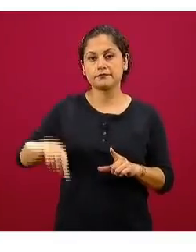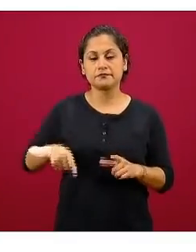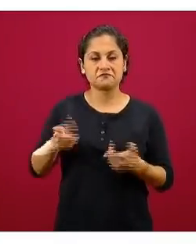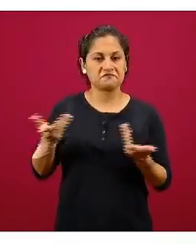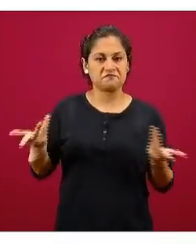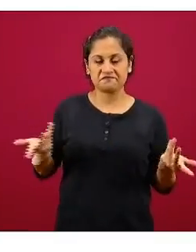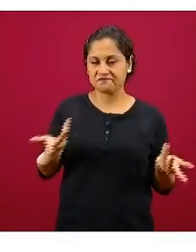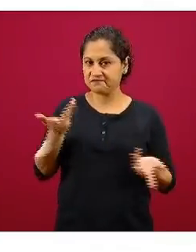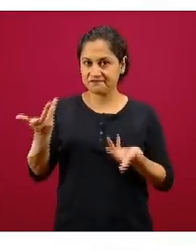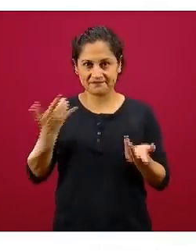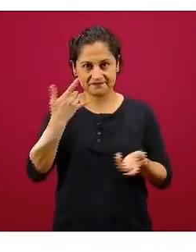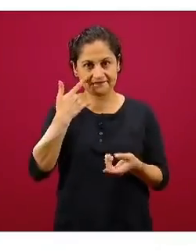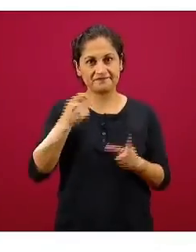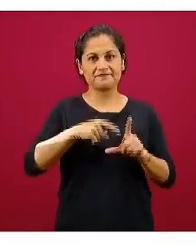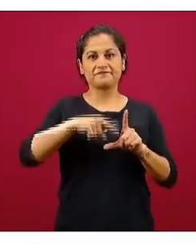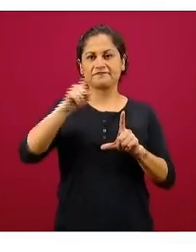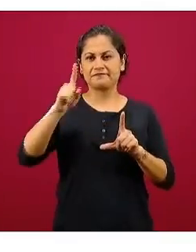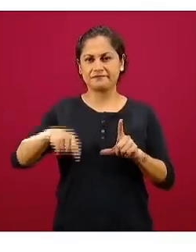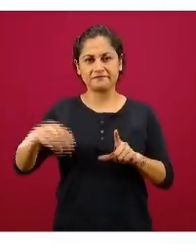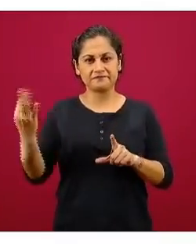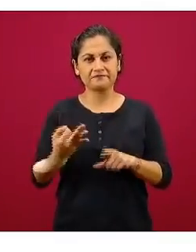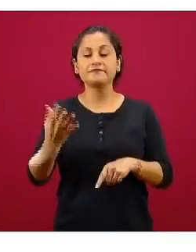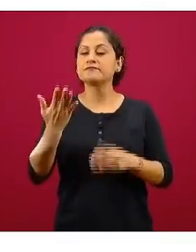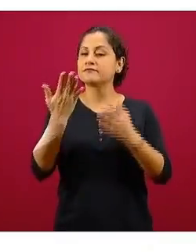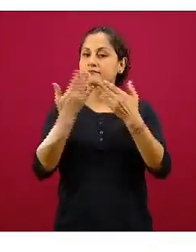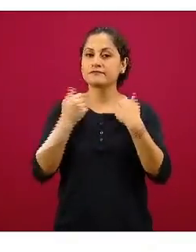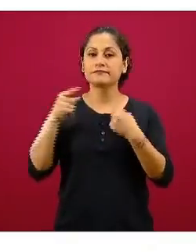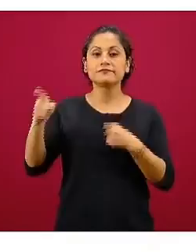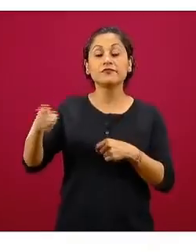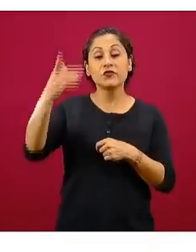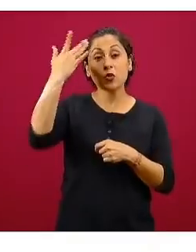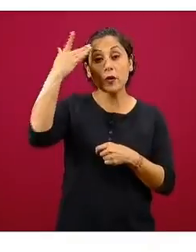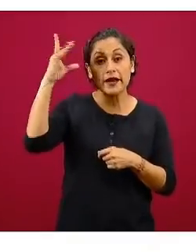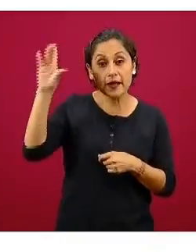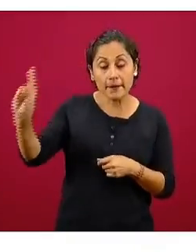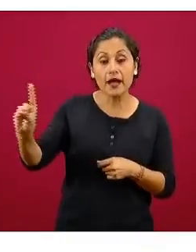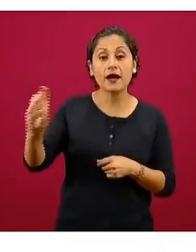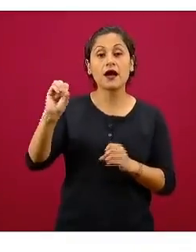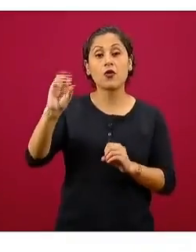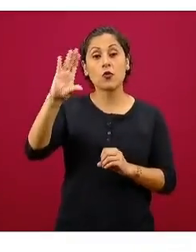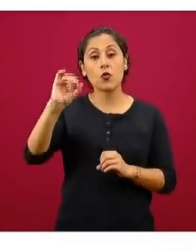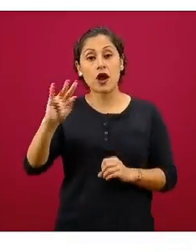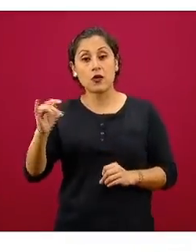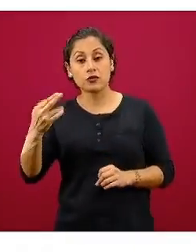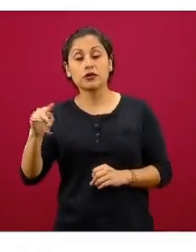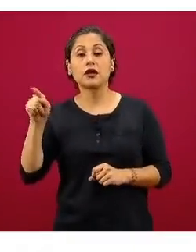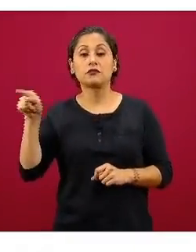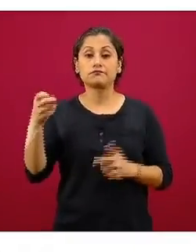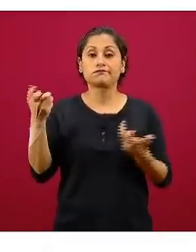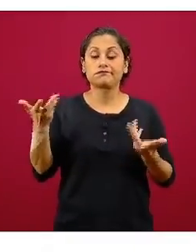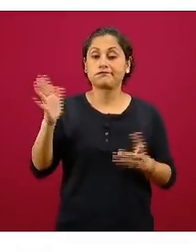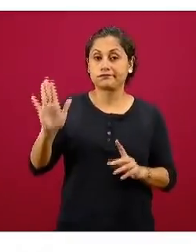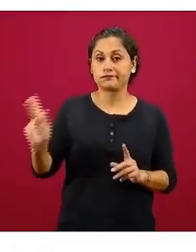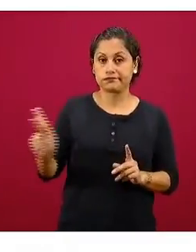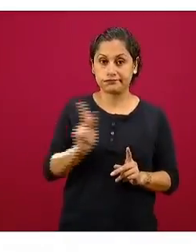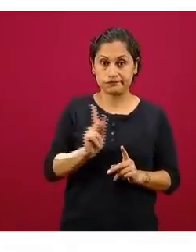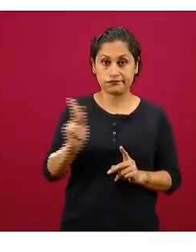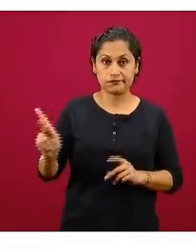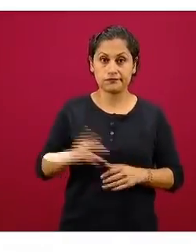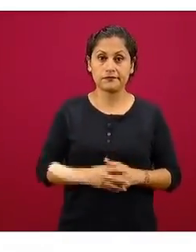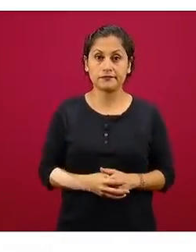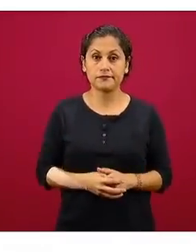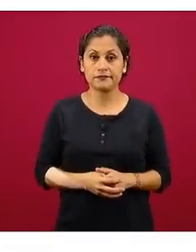claro de ocurrencia de la epidemia en Cuernavaca ni en Cuautla. No mostraré Cuautla, pero la curva es sumamente parecida. La siguiente es